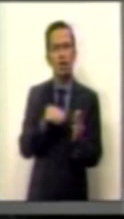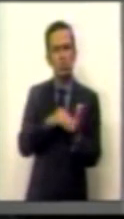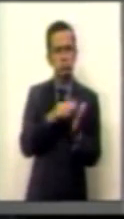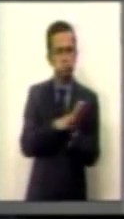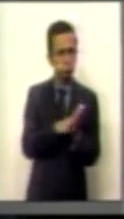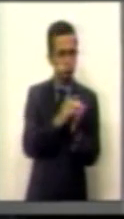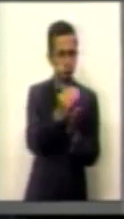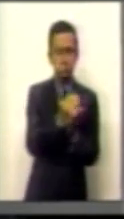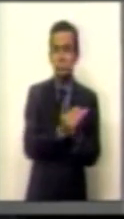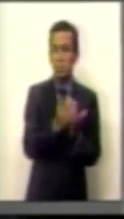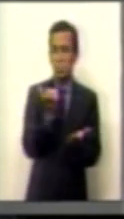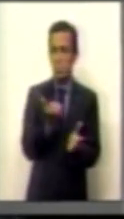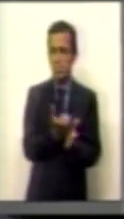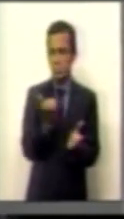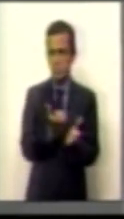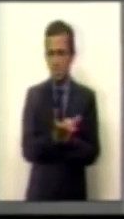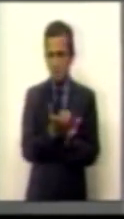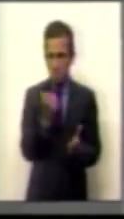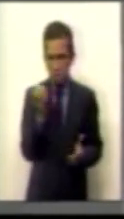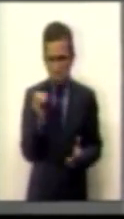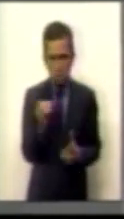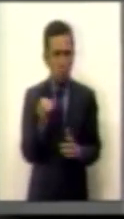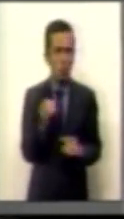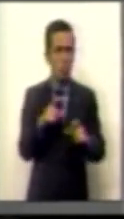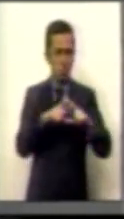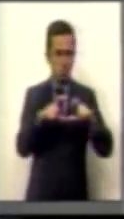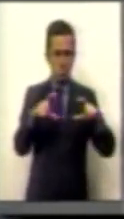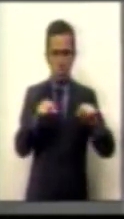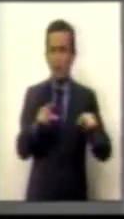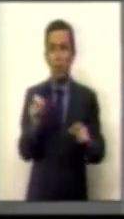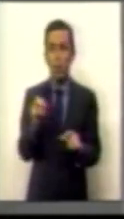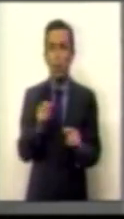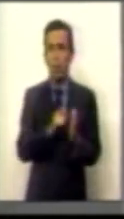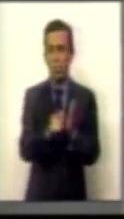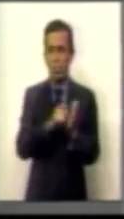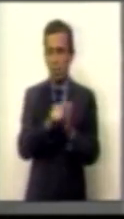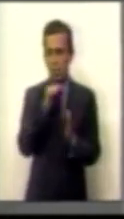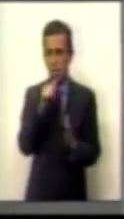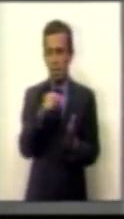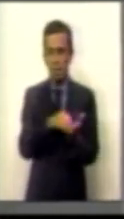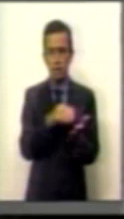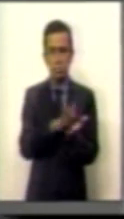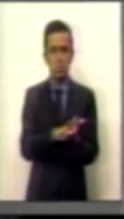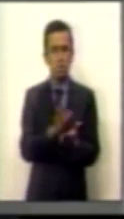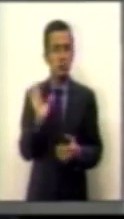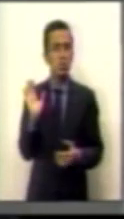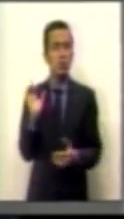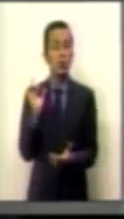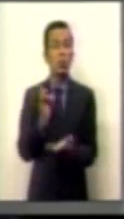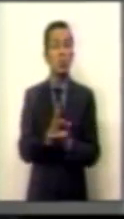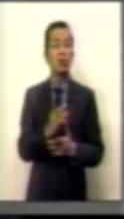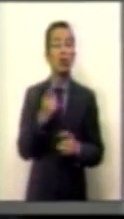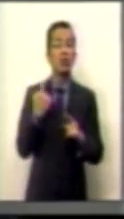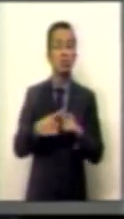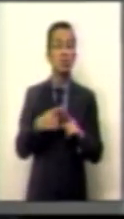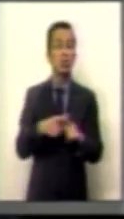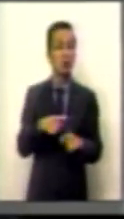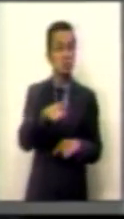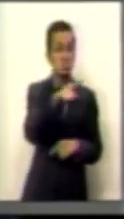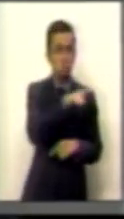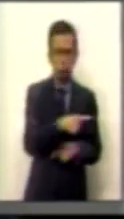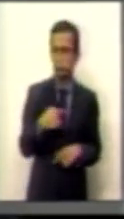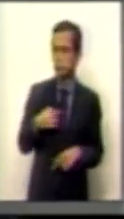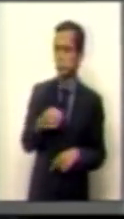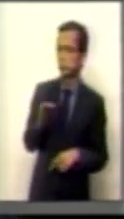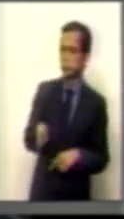tarjetas, o simplemente no se anotan en ningún documento y queda la elección del acreedor reconocerlos o